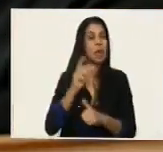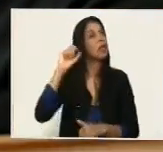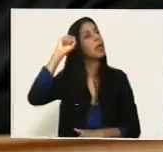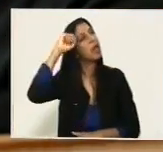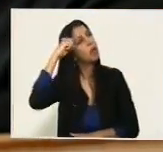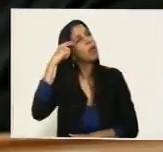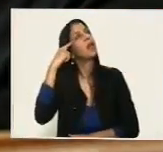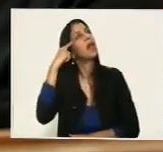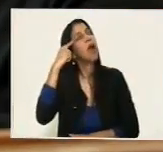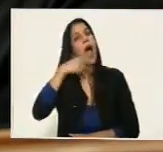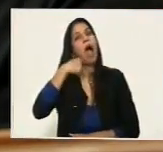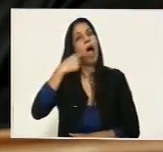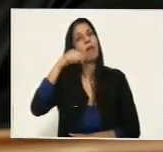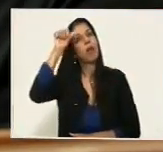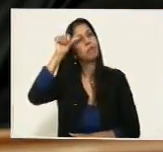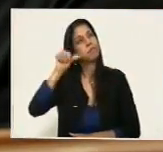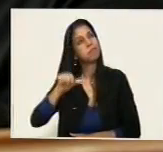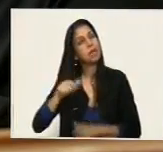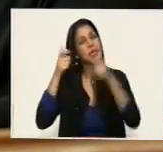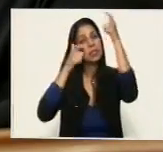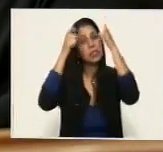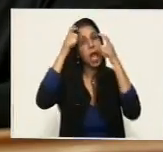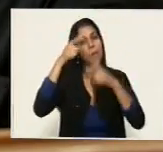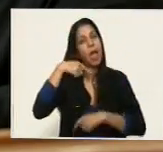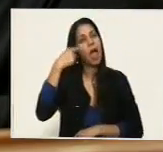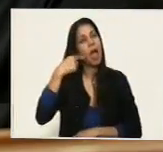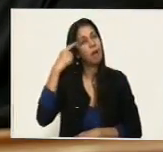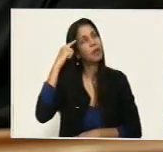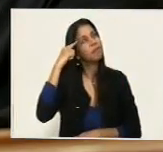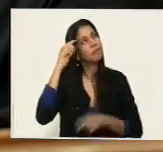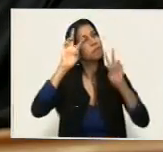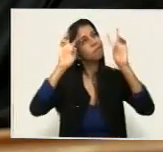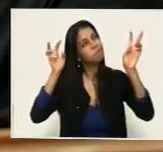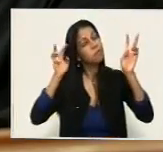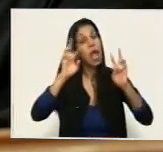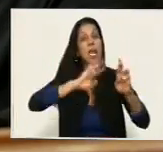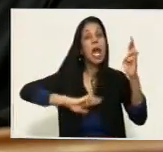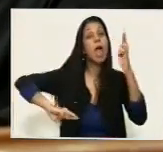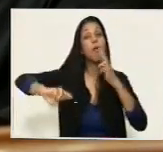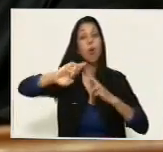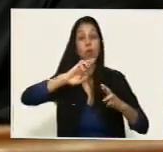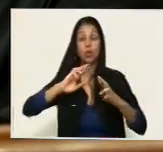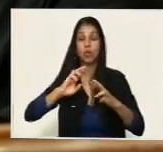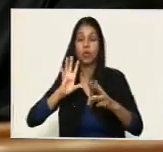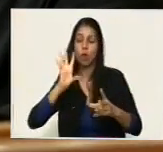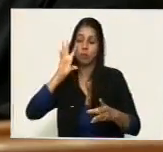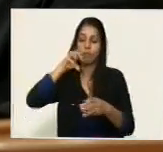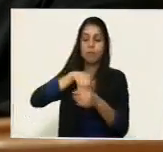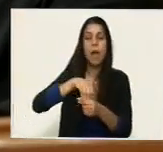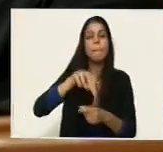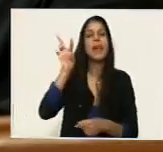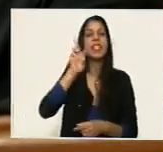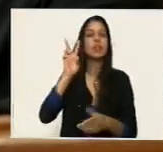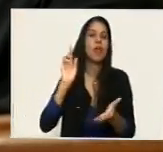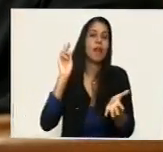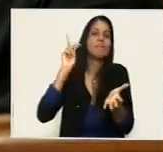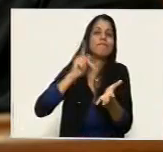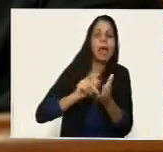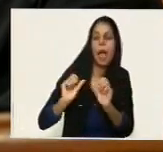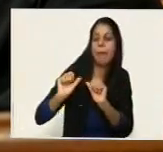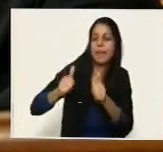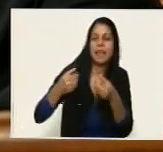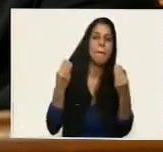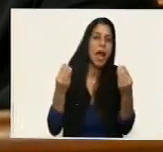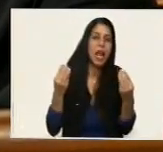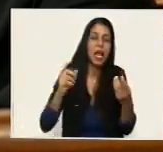nuestro comandante eterno, Hugo Chávez, abro comillas, la revolución llegó a este país para cambiarlo a